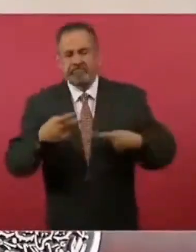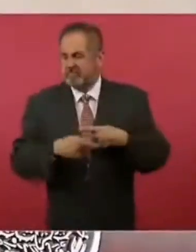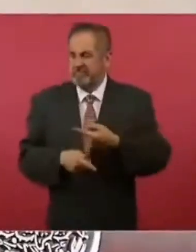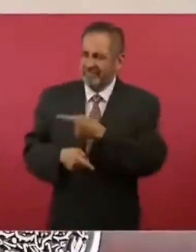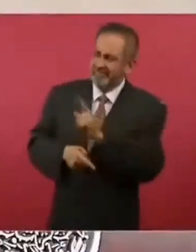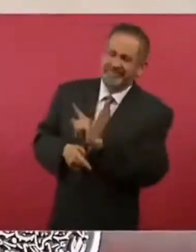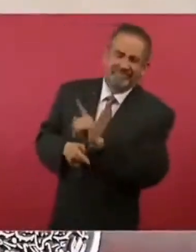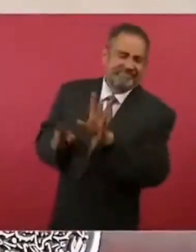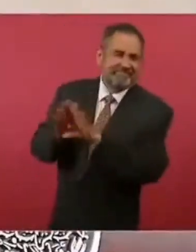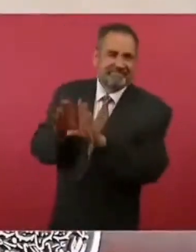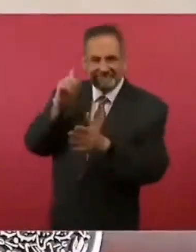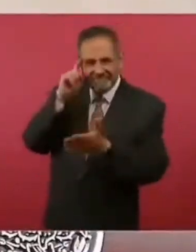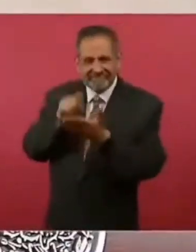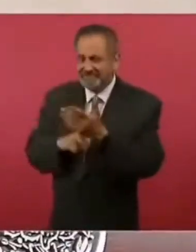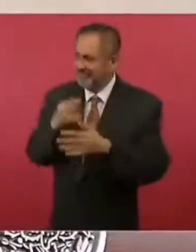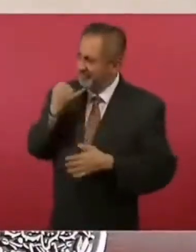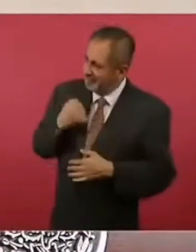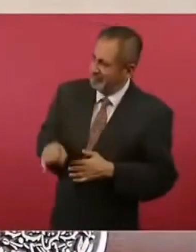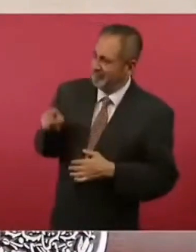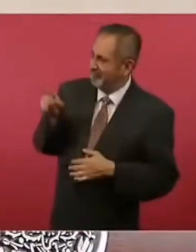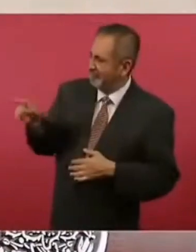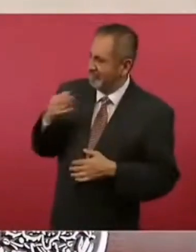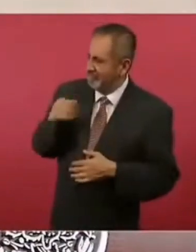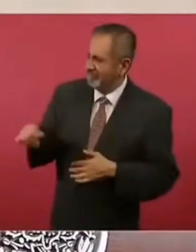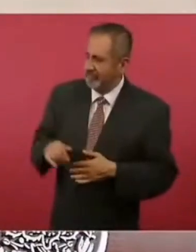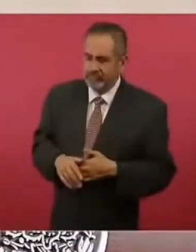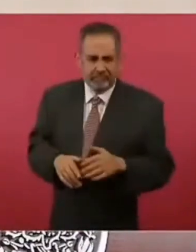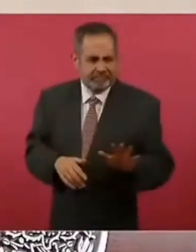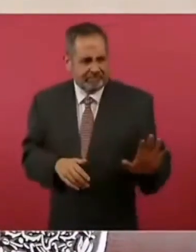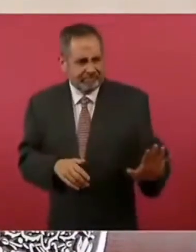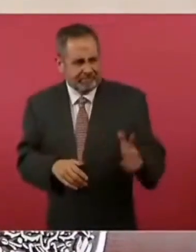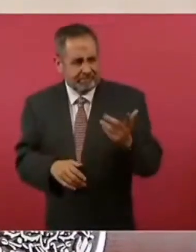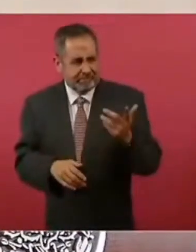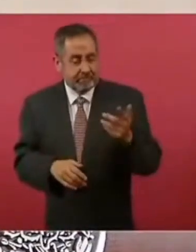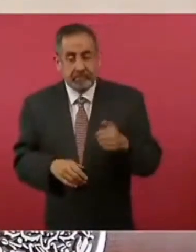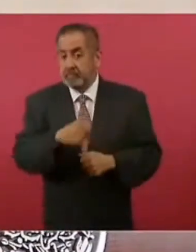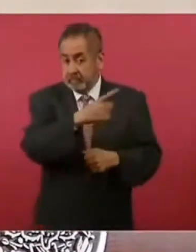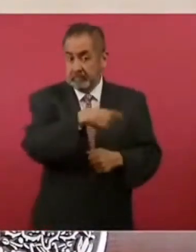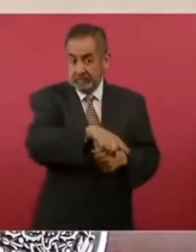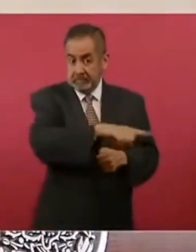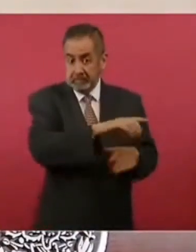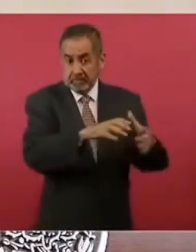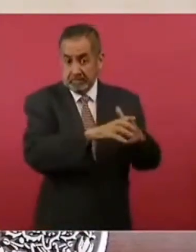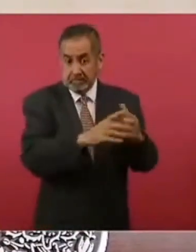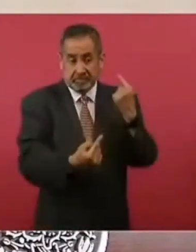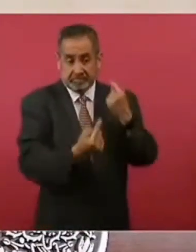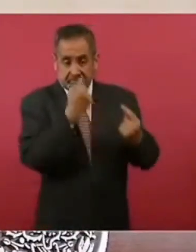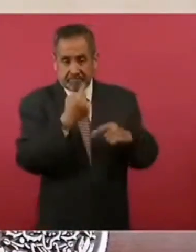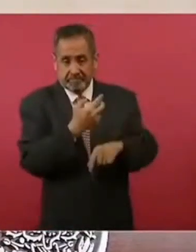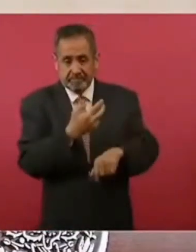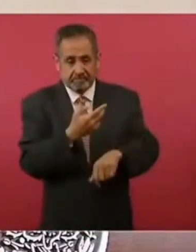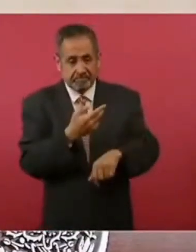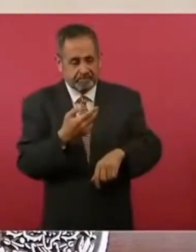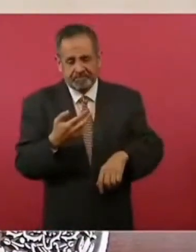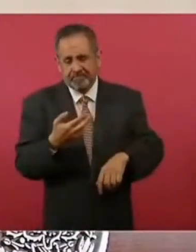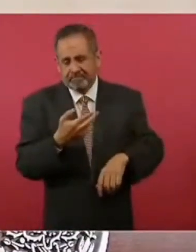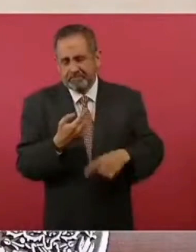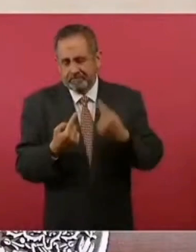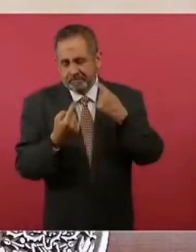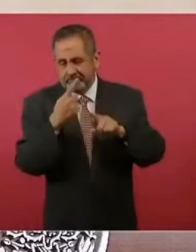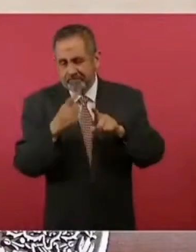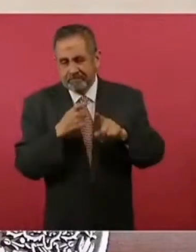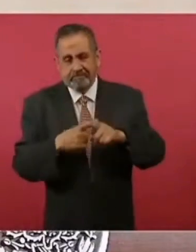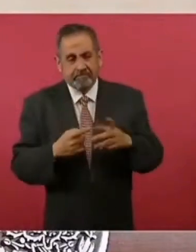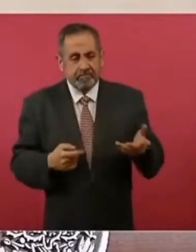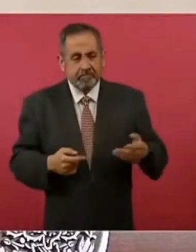por estos que aplaudían la represión o se callaban